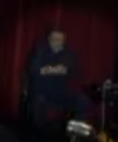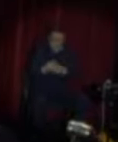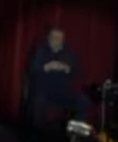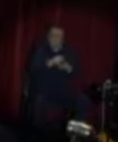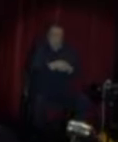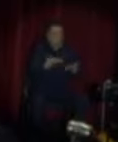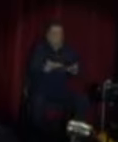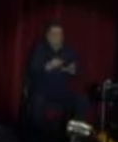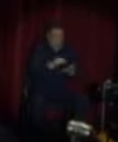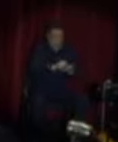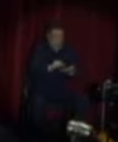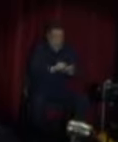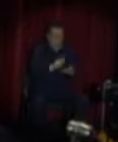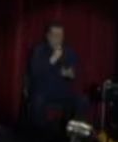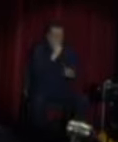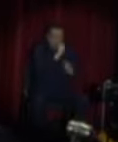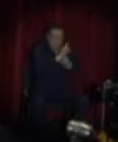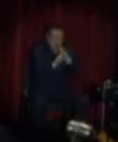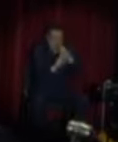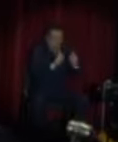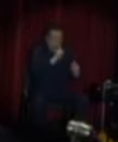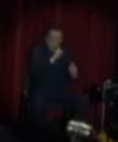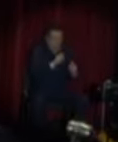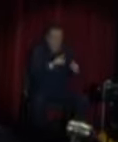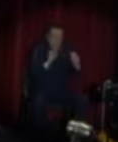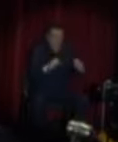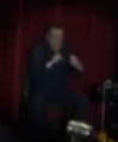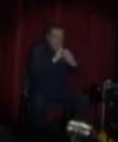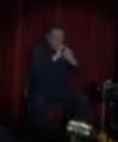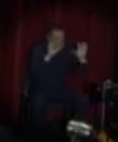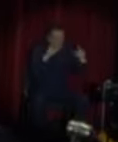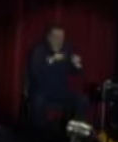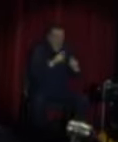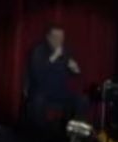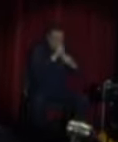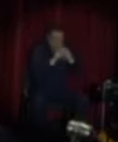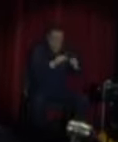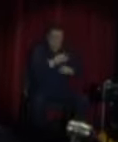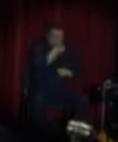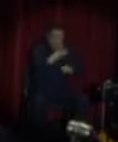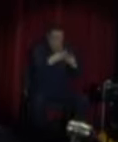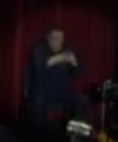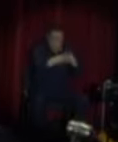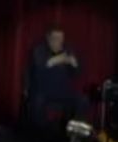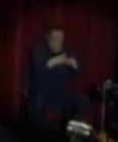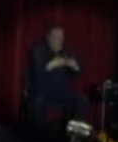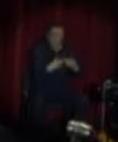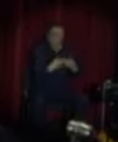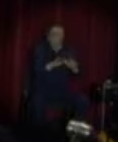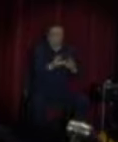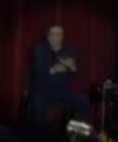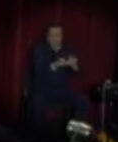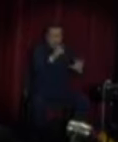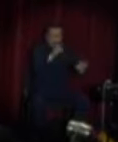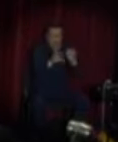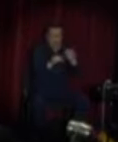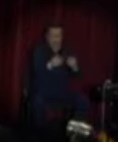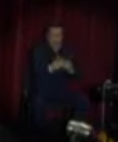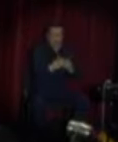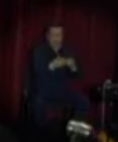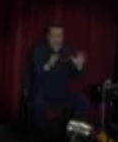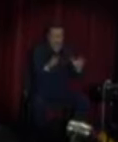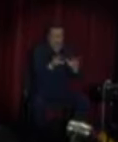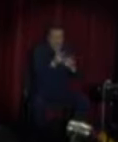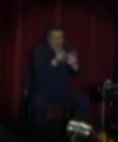ese papel es para hacer preguntas aclaramos de inmediato que se van a elegir tres preguntas al azar de las